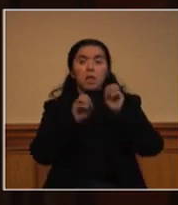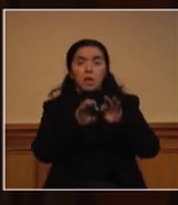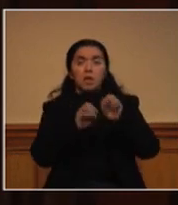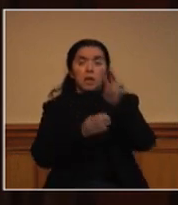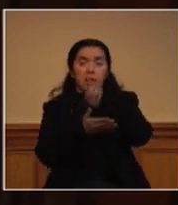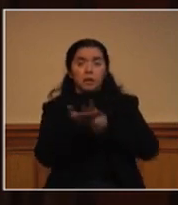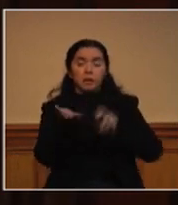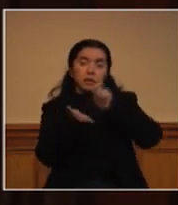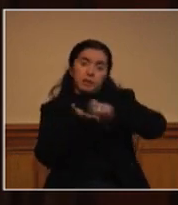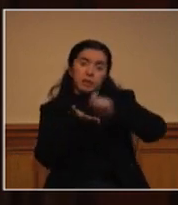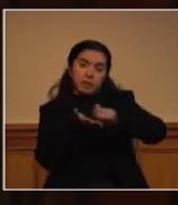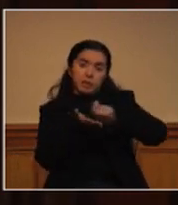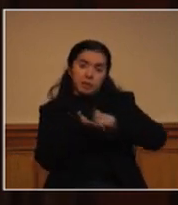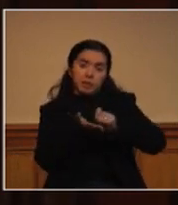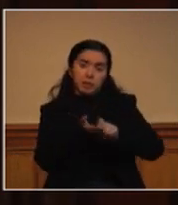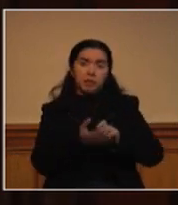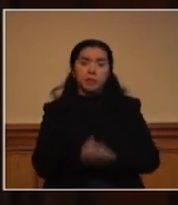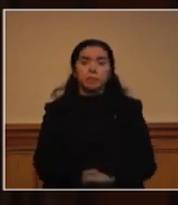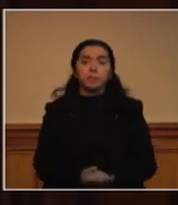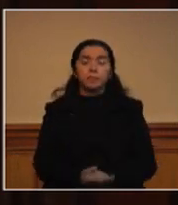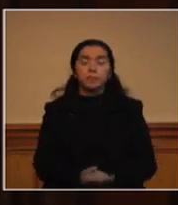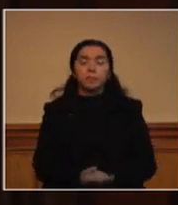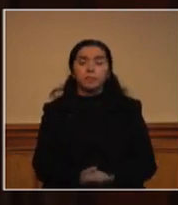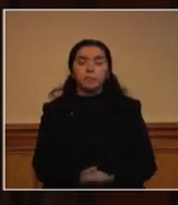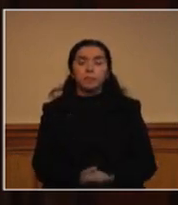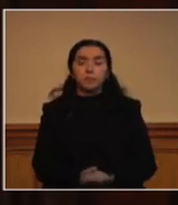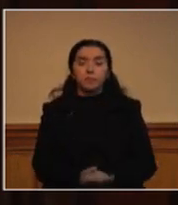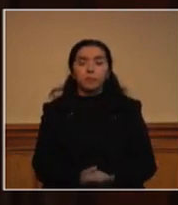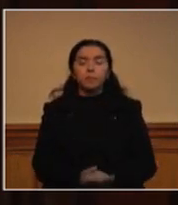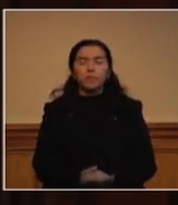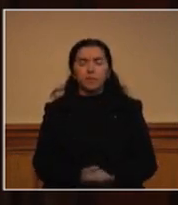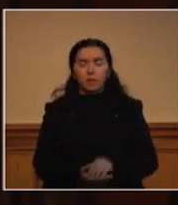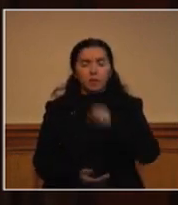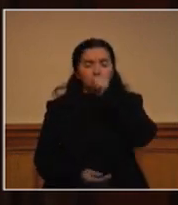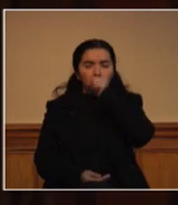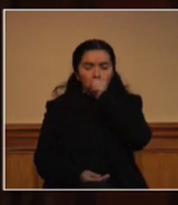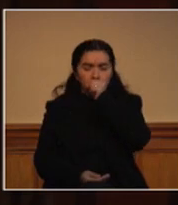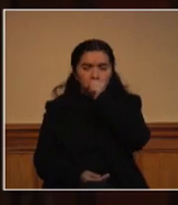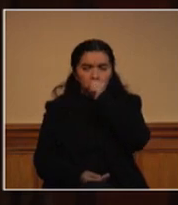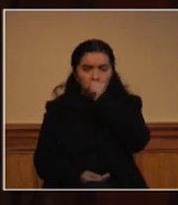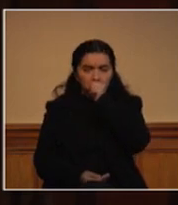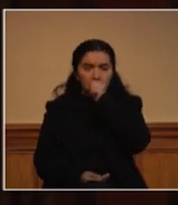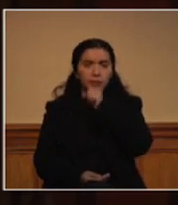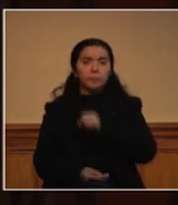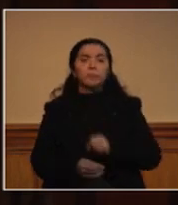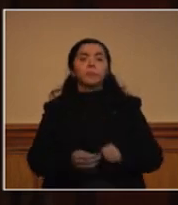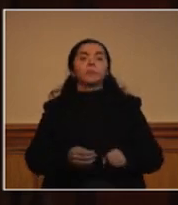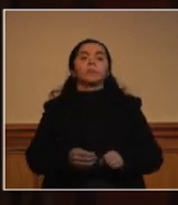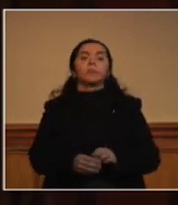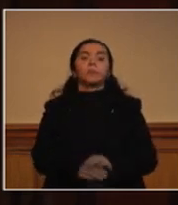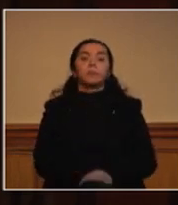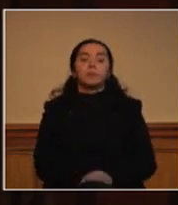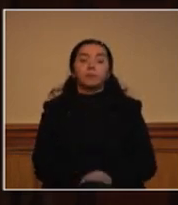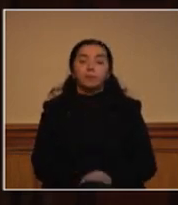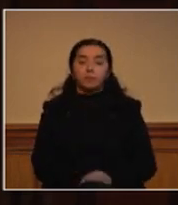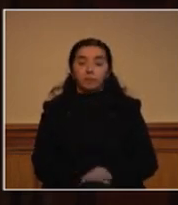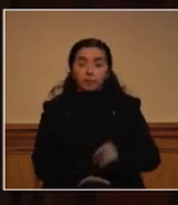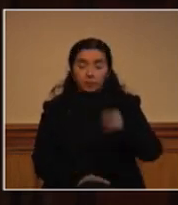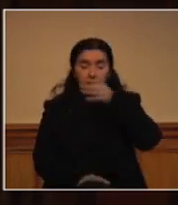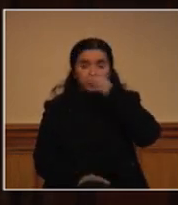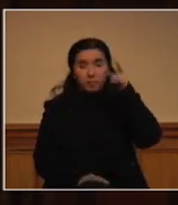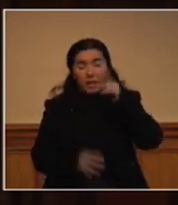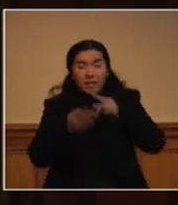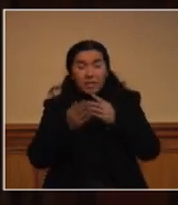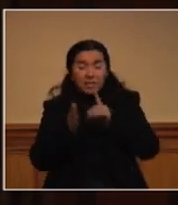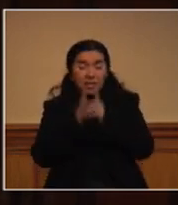alfabetización. Asociaciones como ASPACE tienen también una de las misiones que tiene el desarrollo de la tecnología para niños